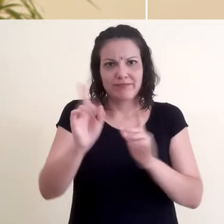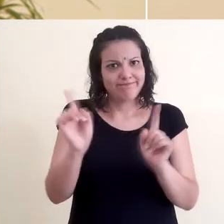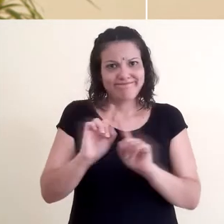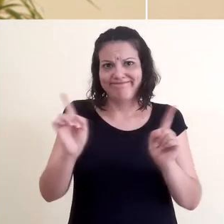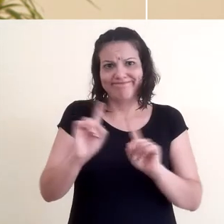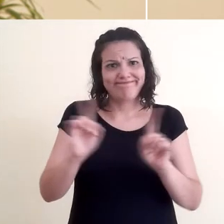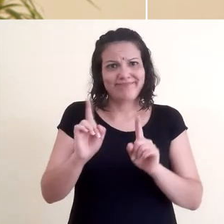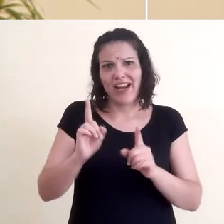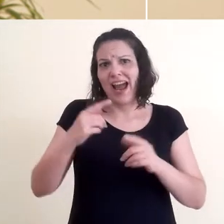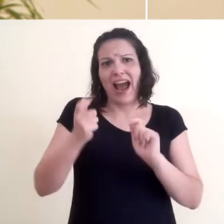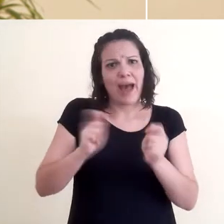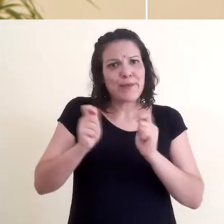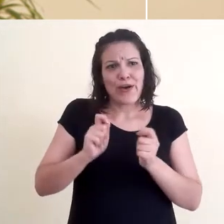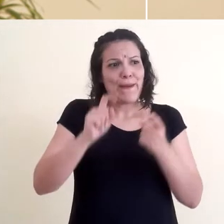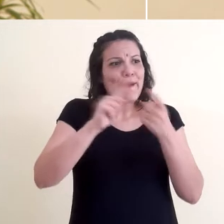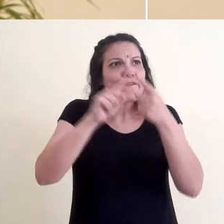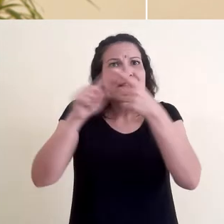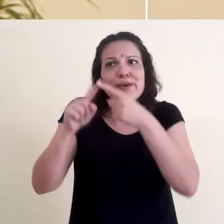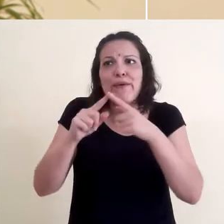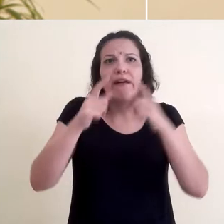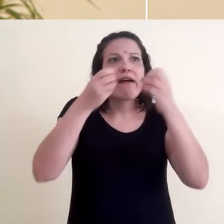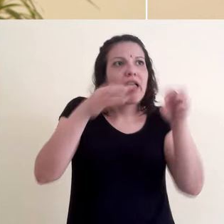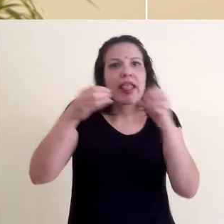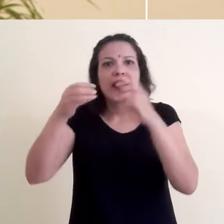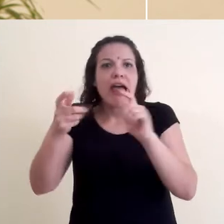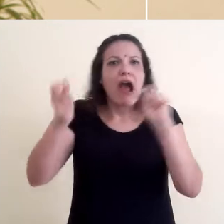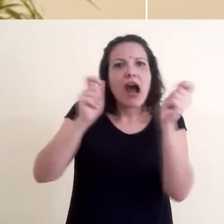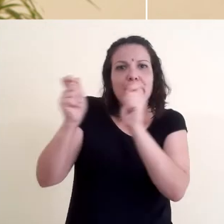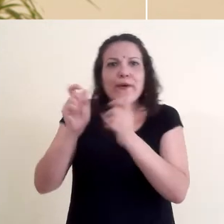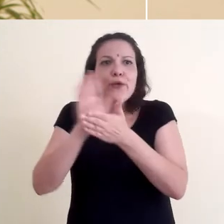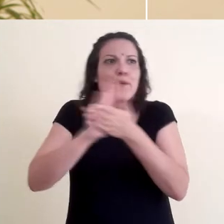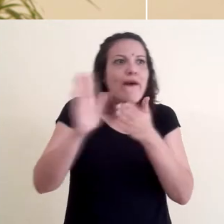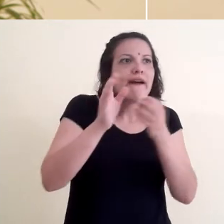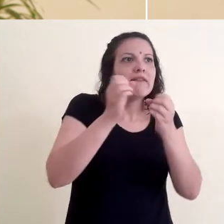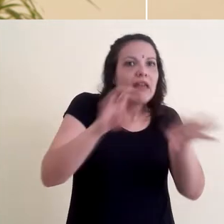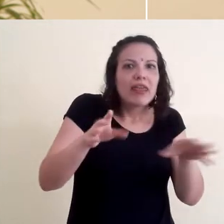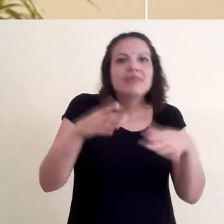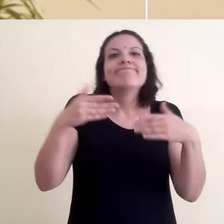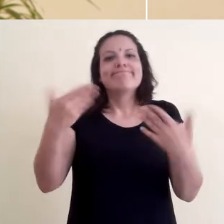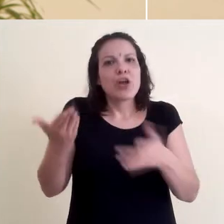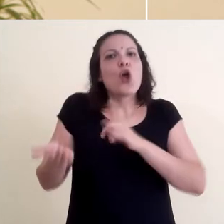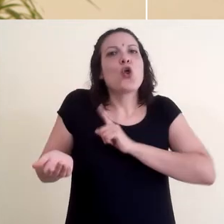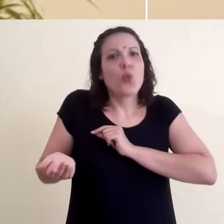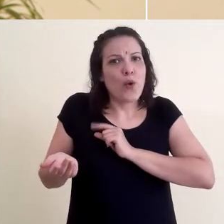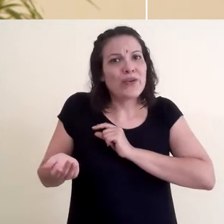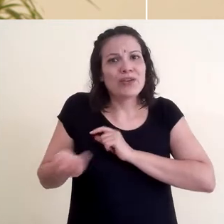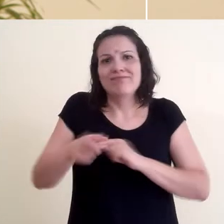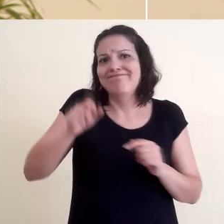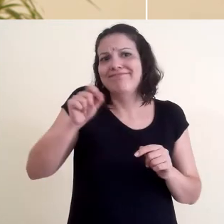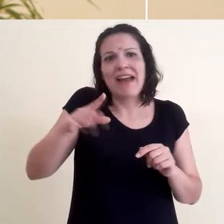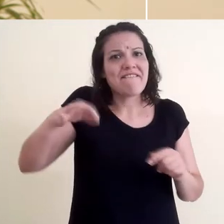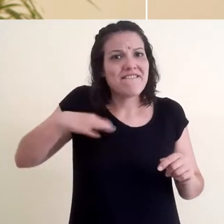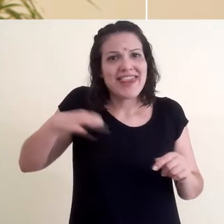las coordenadas vinculares se modifiquen y vamos haciendo esos duelos. Los duelos son parte de la vida, muchos duelos